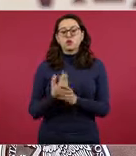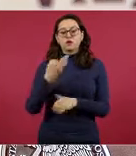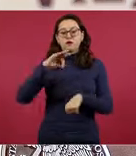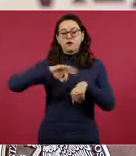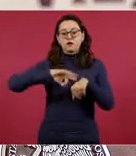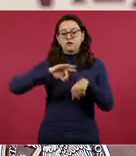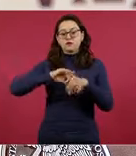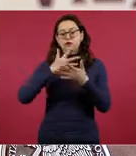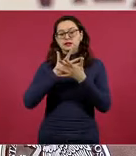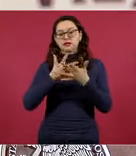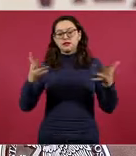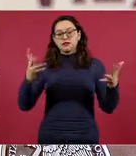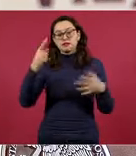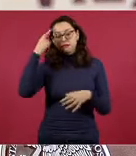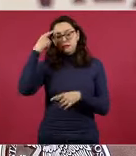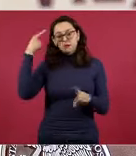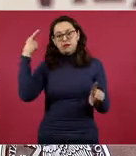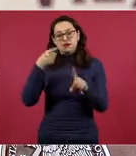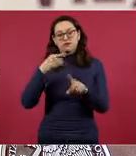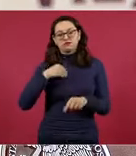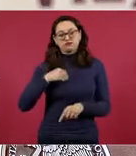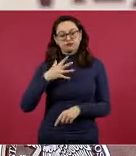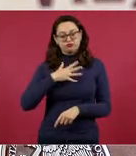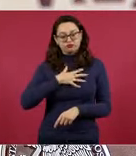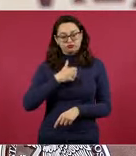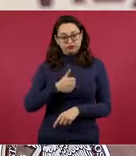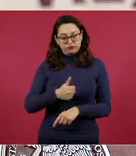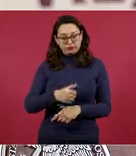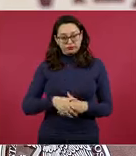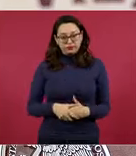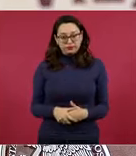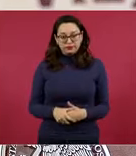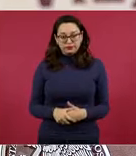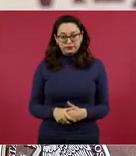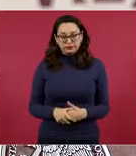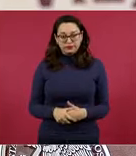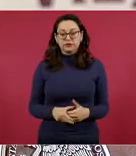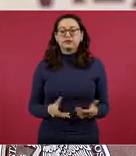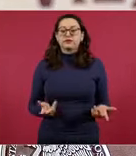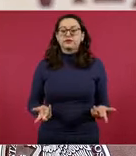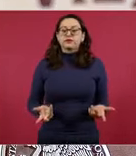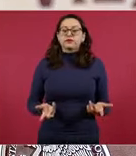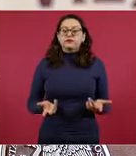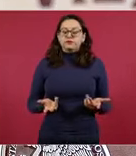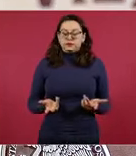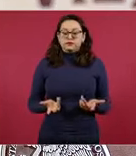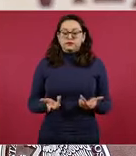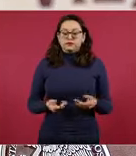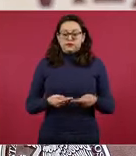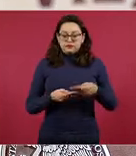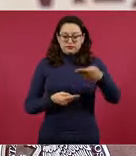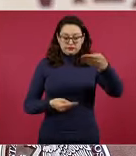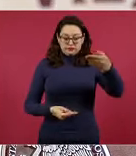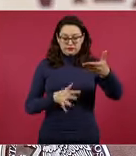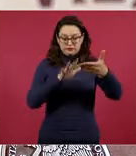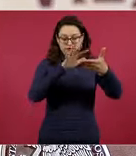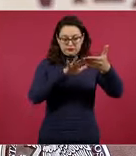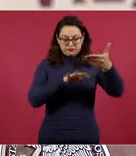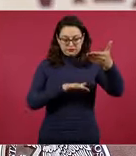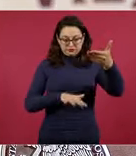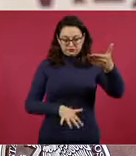ello hemos integrado en un solo documento la presente participación y estará, aparte de